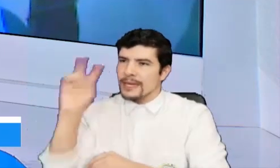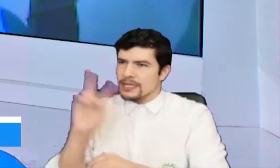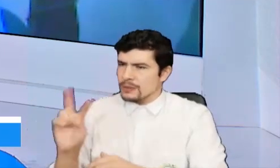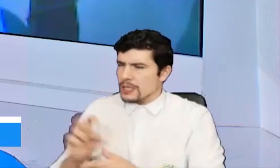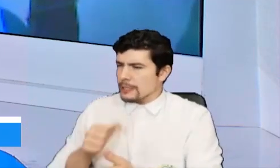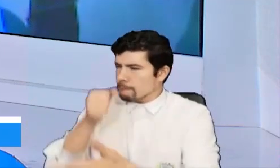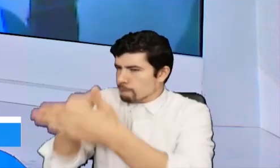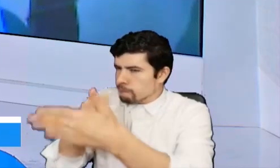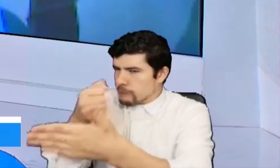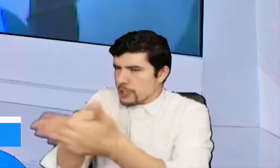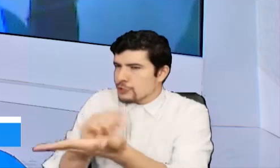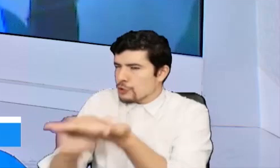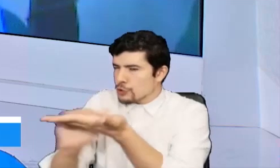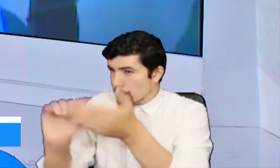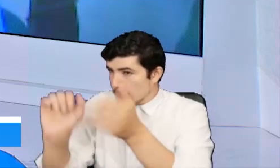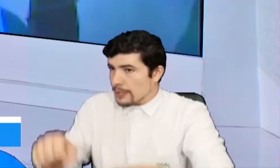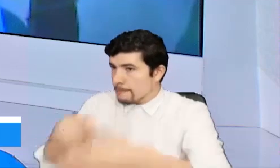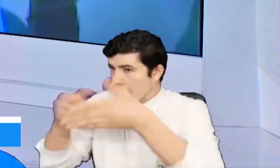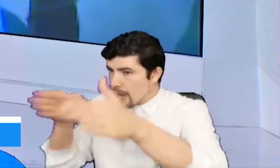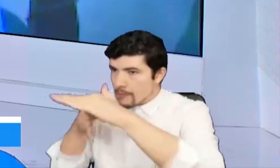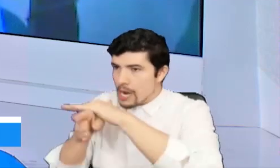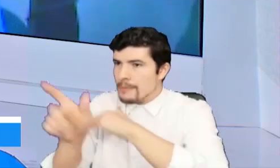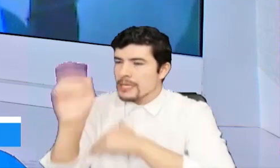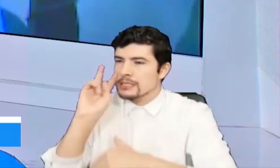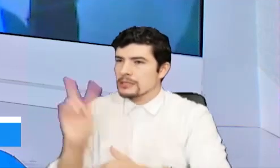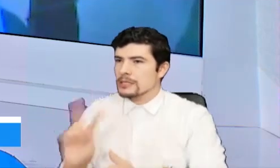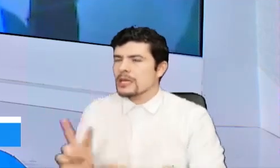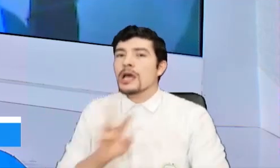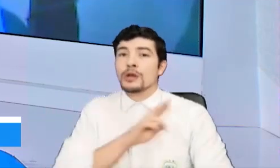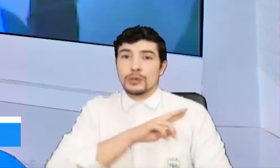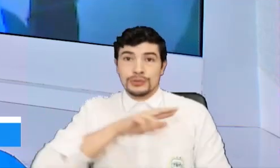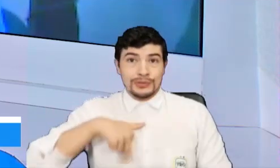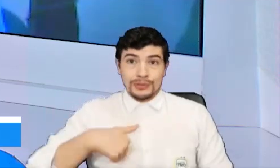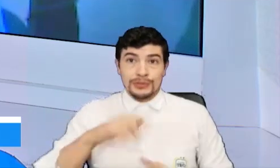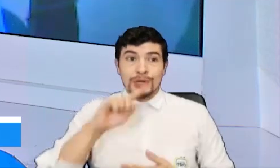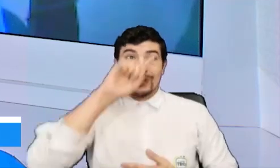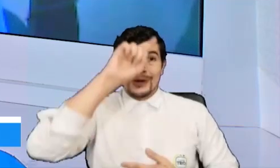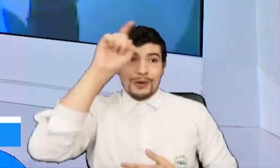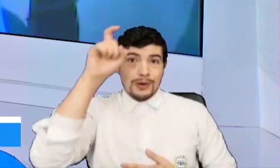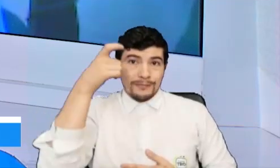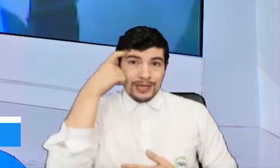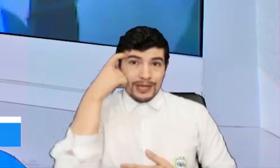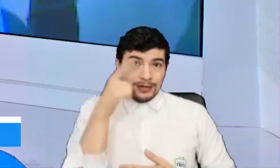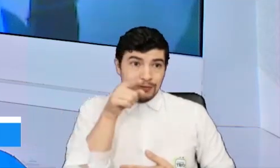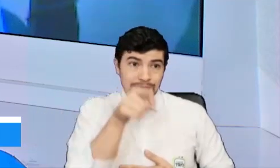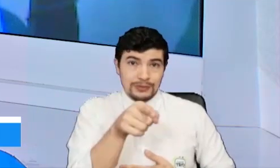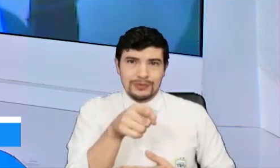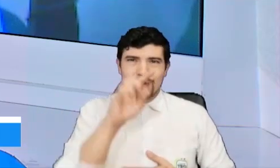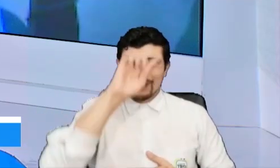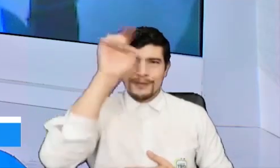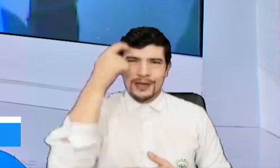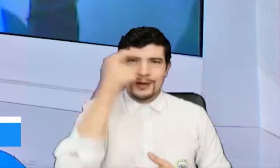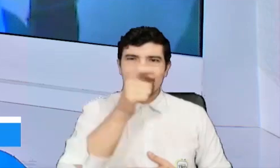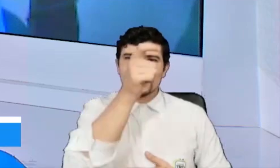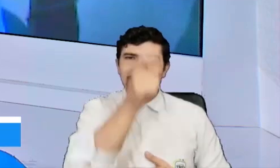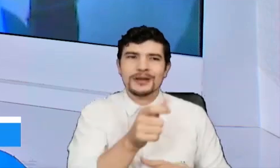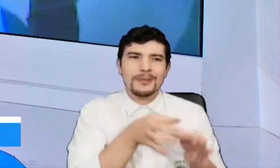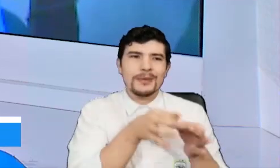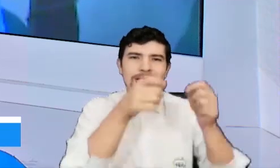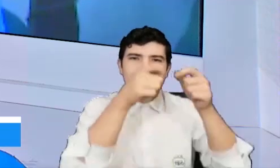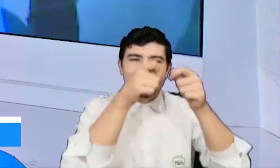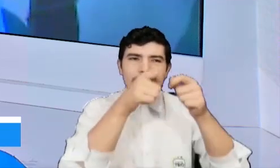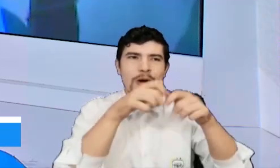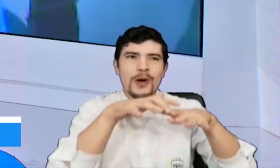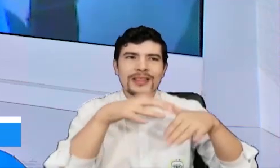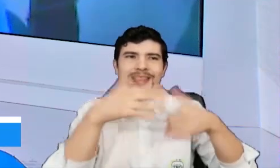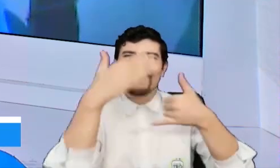Nosotros tenemos algunas comunicaciones con la gobernación del estado Táchira. Las comunicaciones con el gobierno venezolano le corresponden al